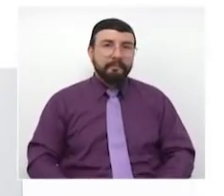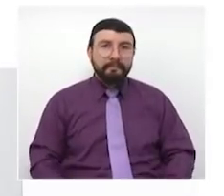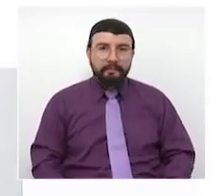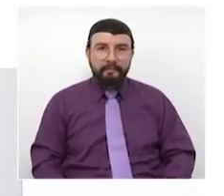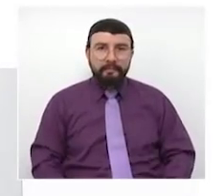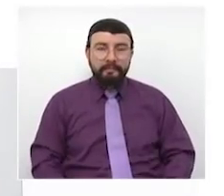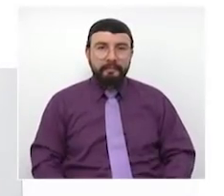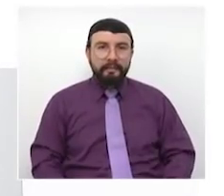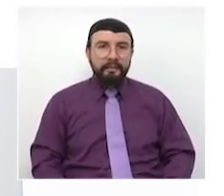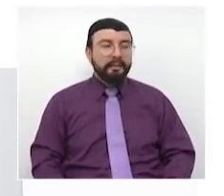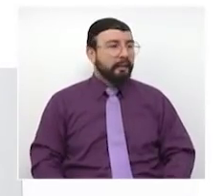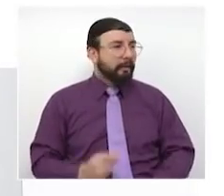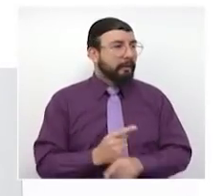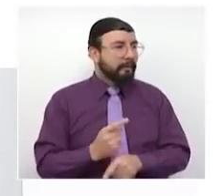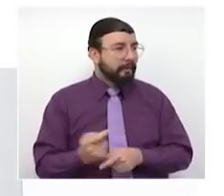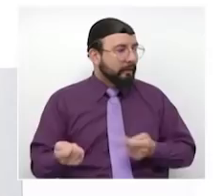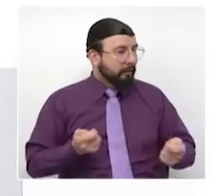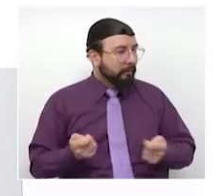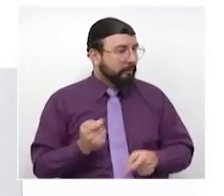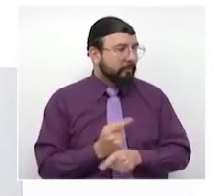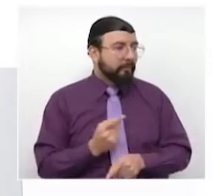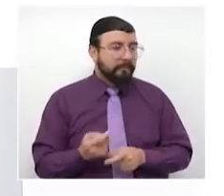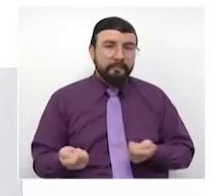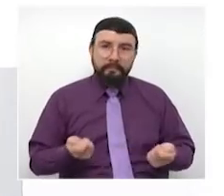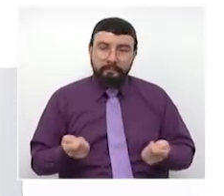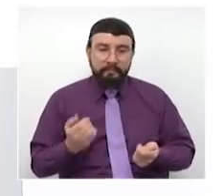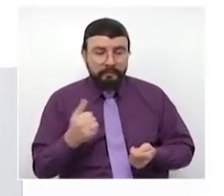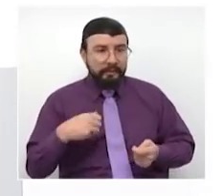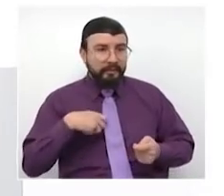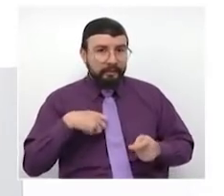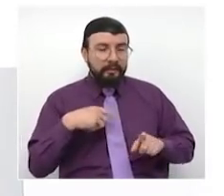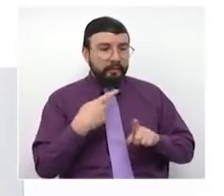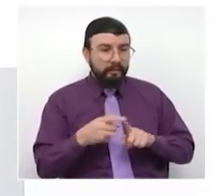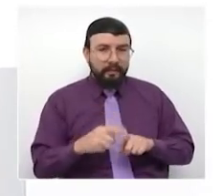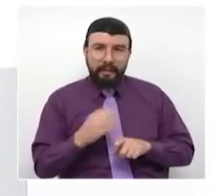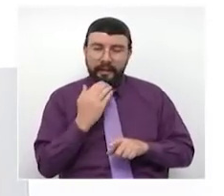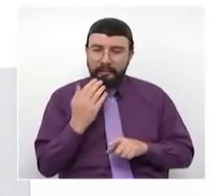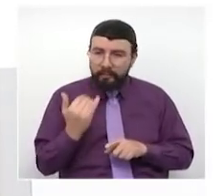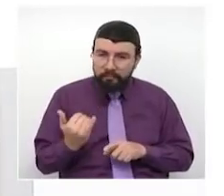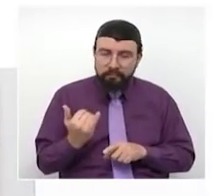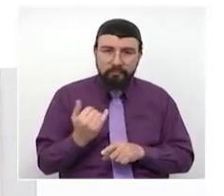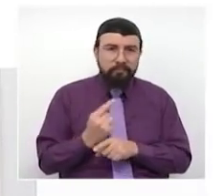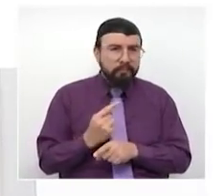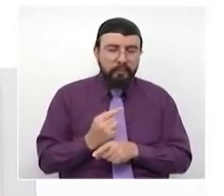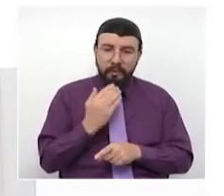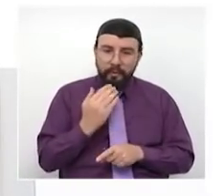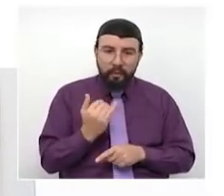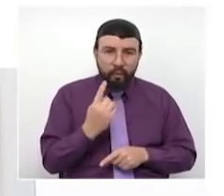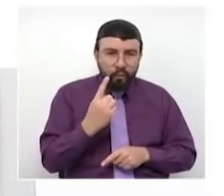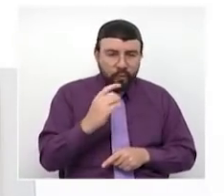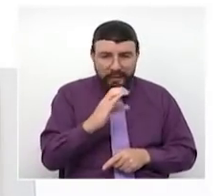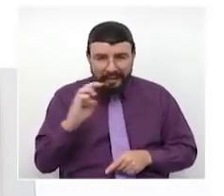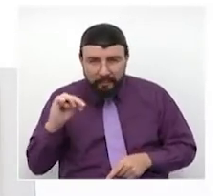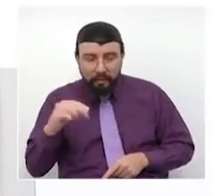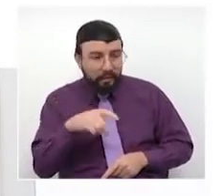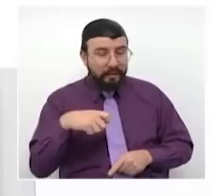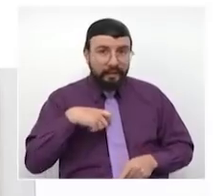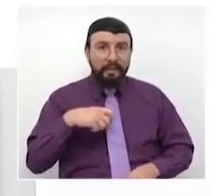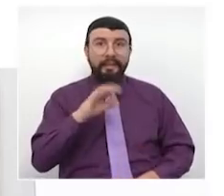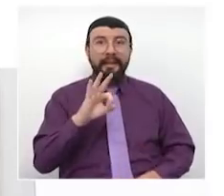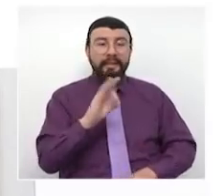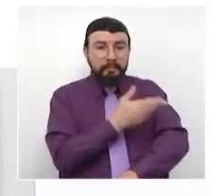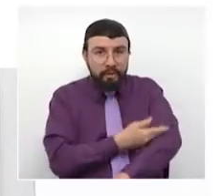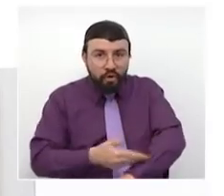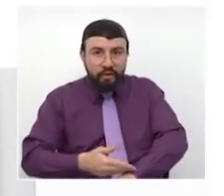un 90% de ese tipo de células. Les voy a poner un ejemplo. En un centímetro hay 3 millones de